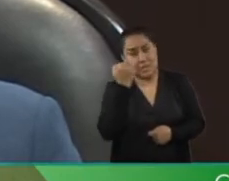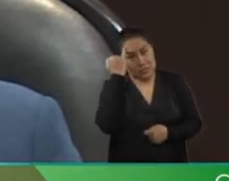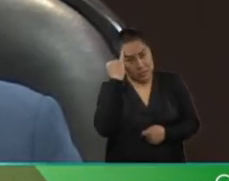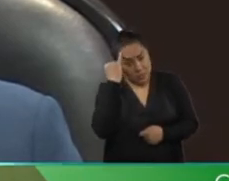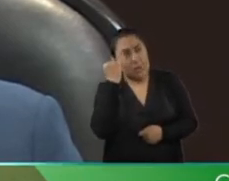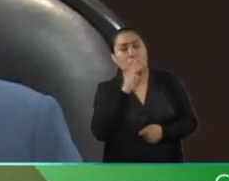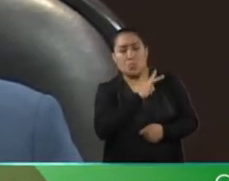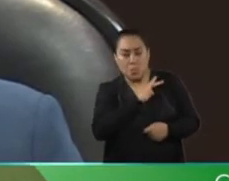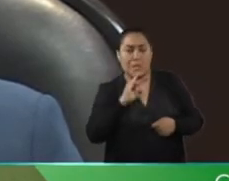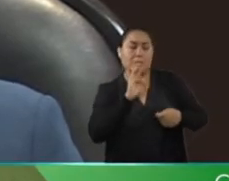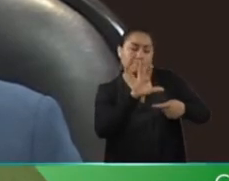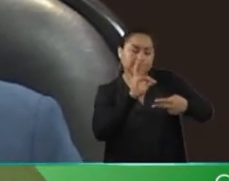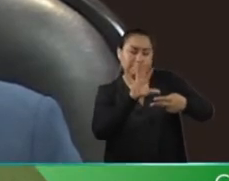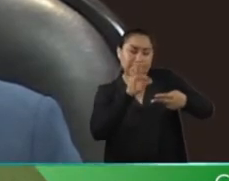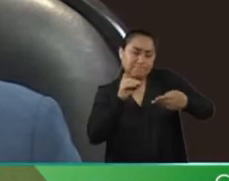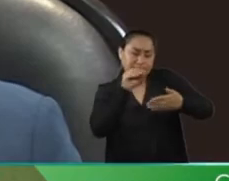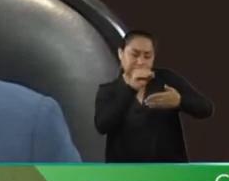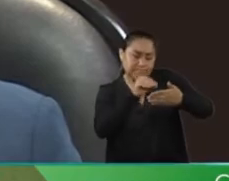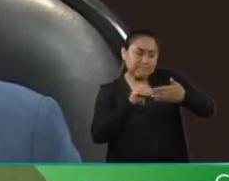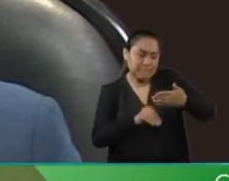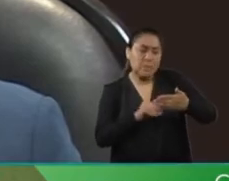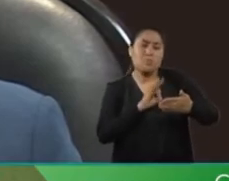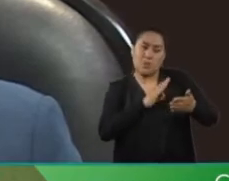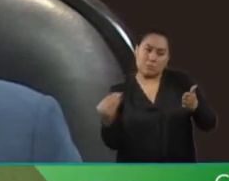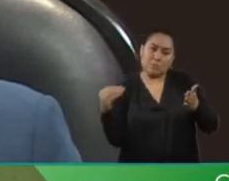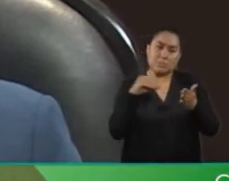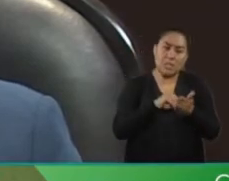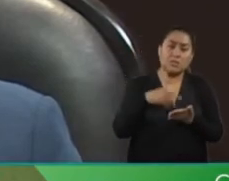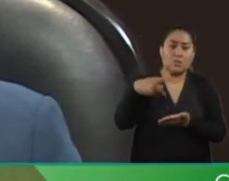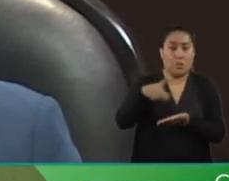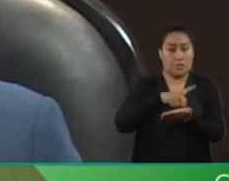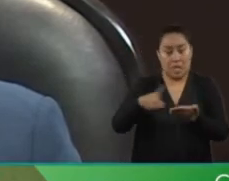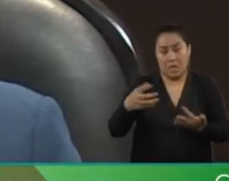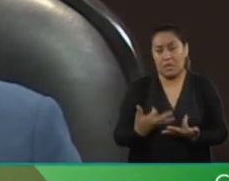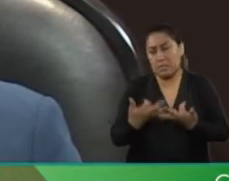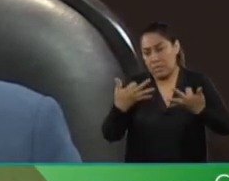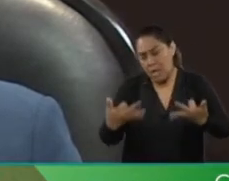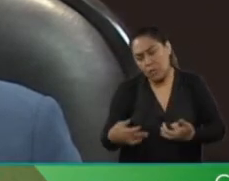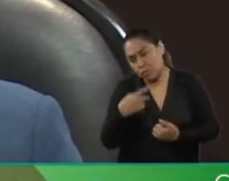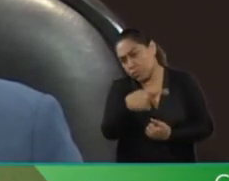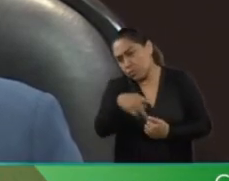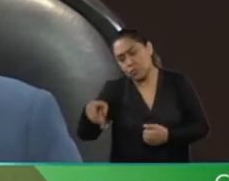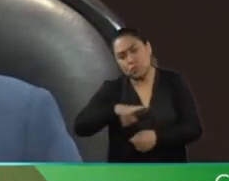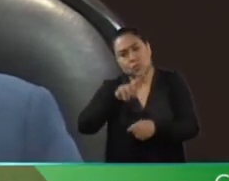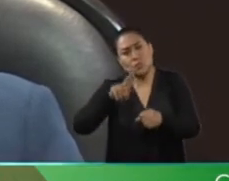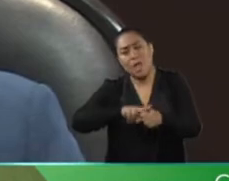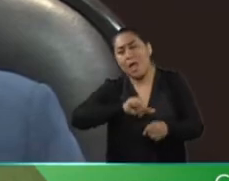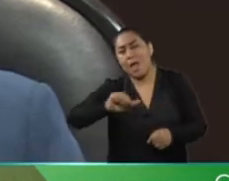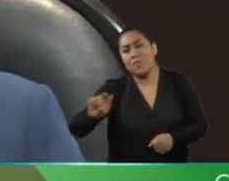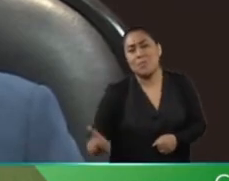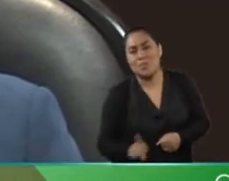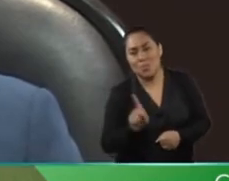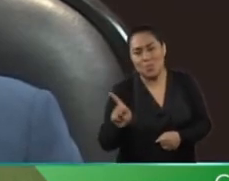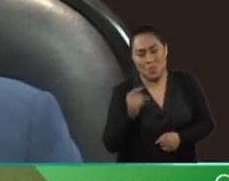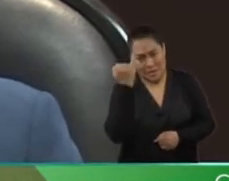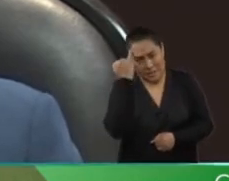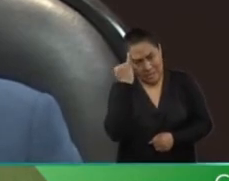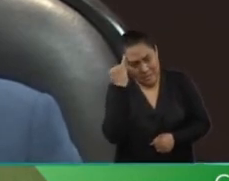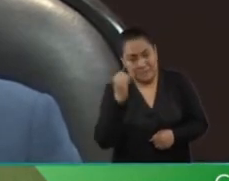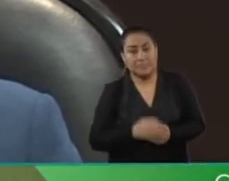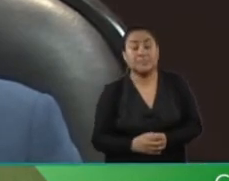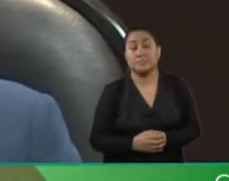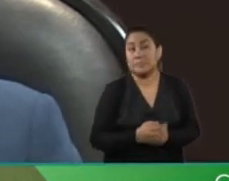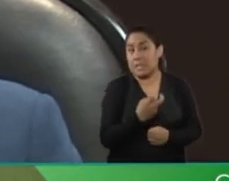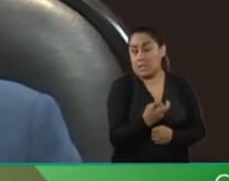reservas necesarias para que este dictamen incluya el derecho al territorio y a los bienes naturales de los pueblos y comunidades indígenas. No